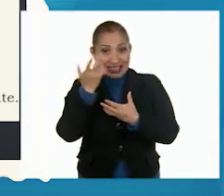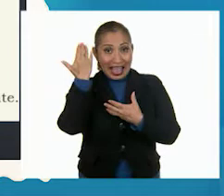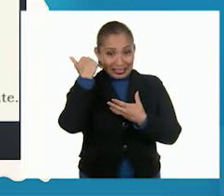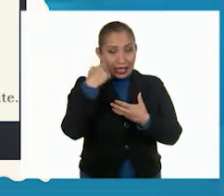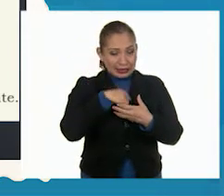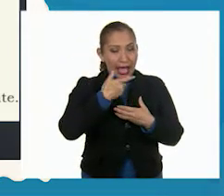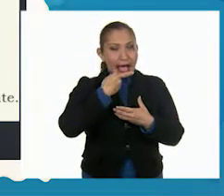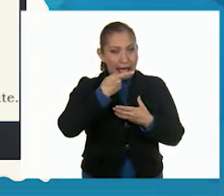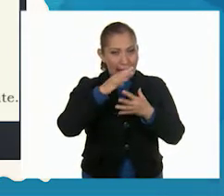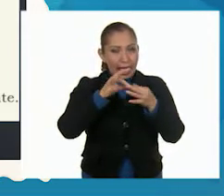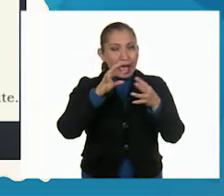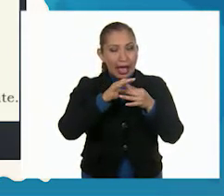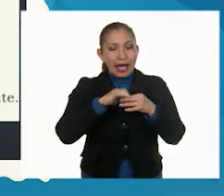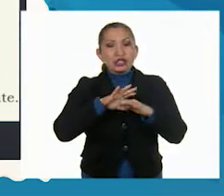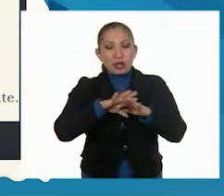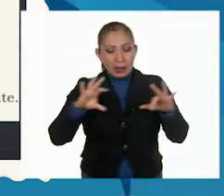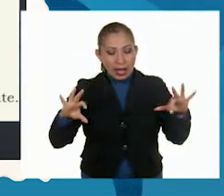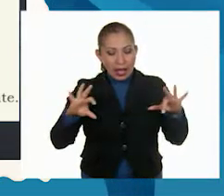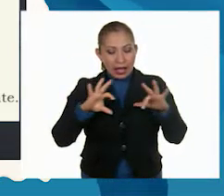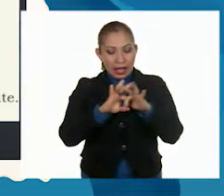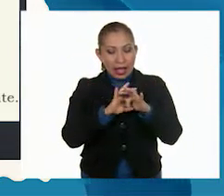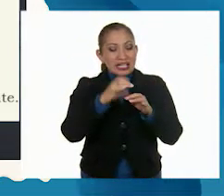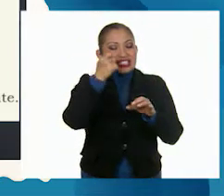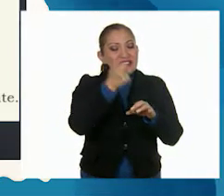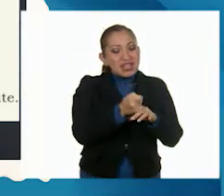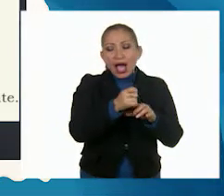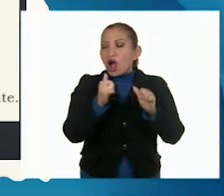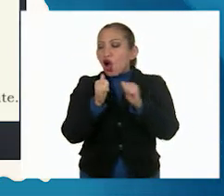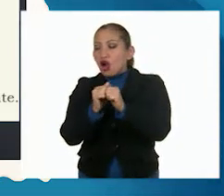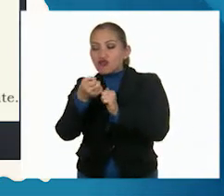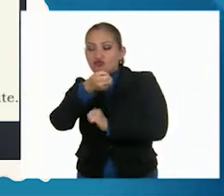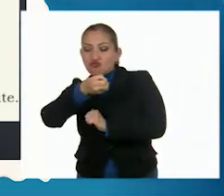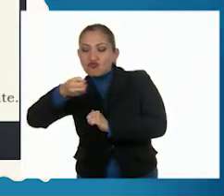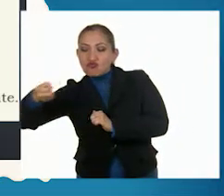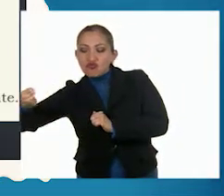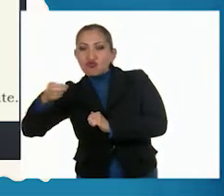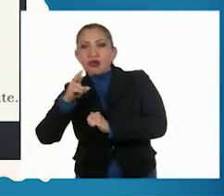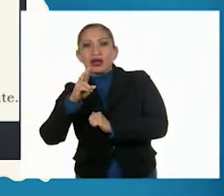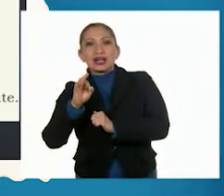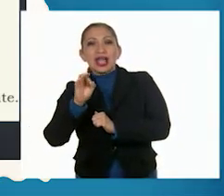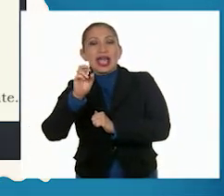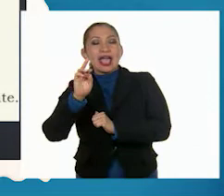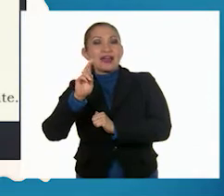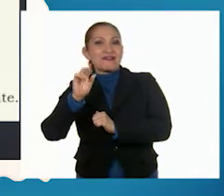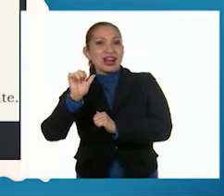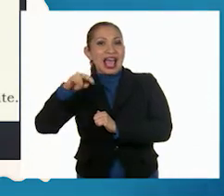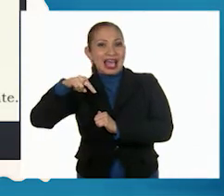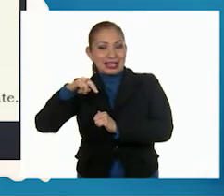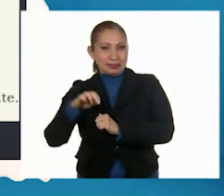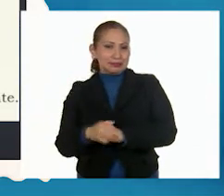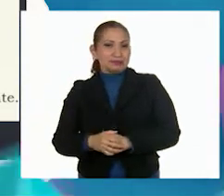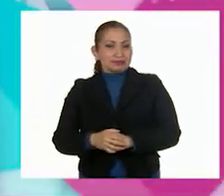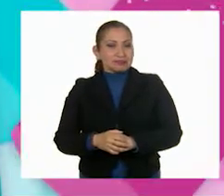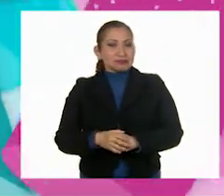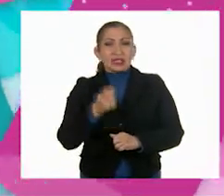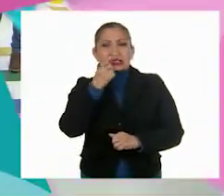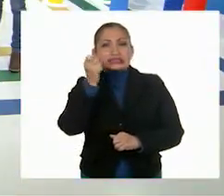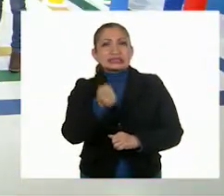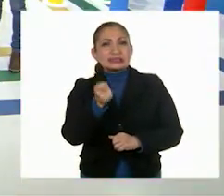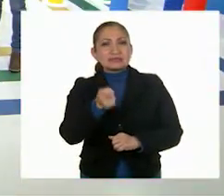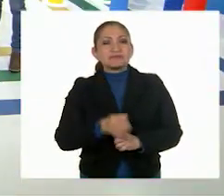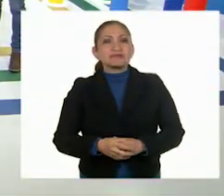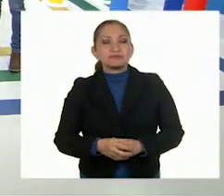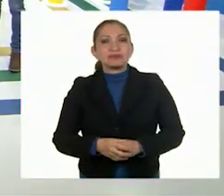Sí, ¿verdad? Sí, cuando habíamos, relacionamos los cuando significados. Cuando relacionamos, exactamente. Entonces, ¿qué nos quería decir este refrán?